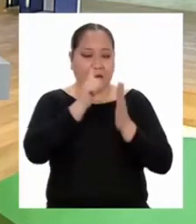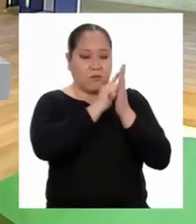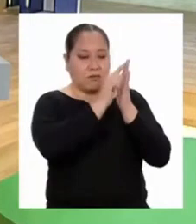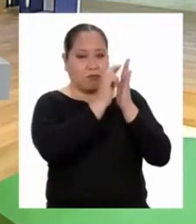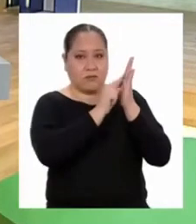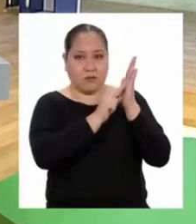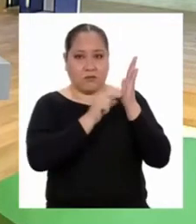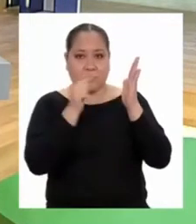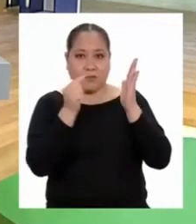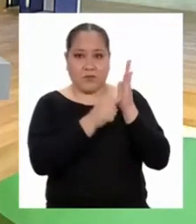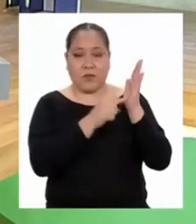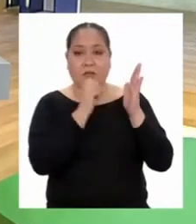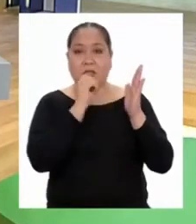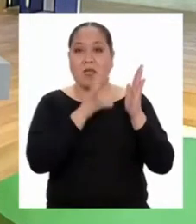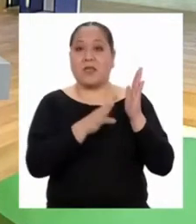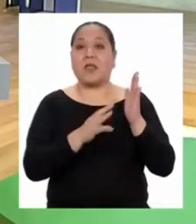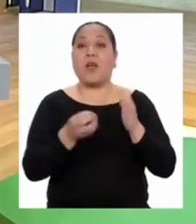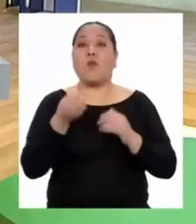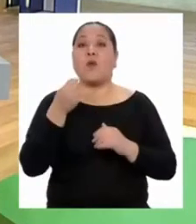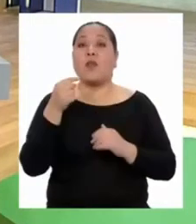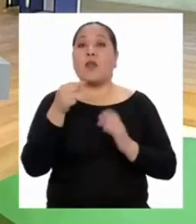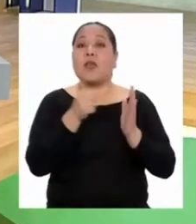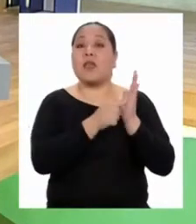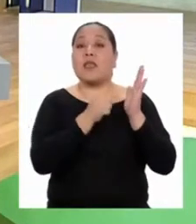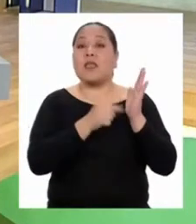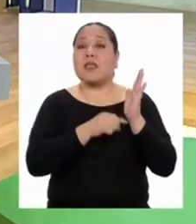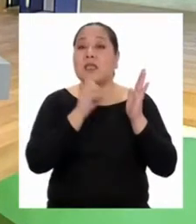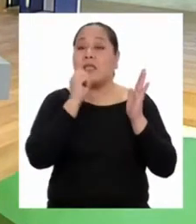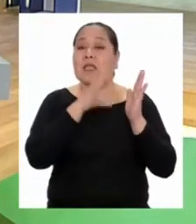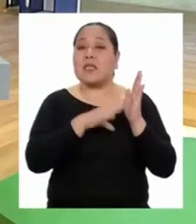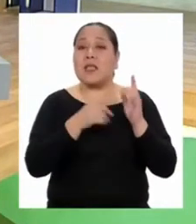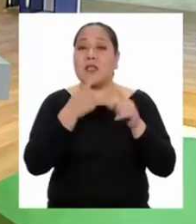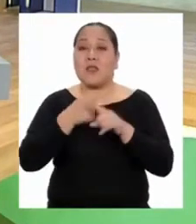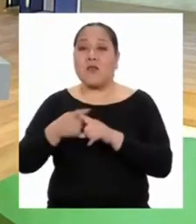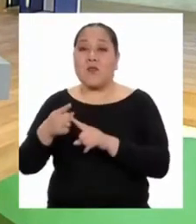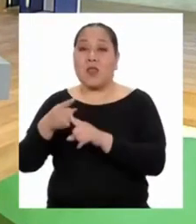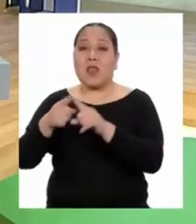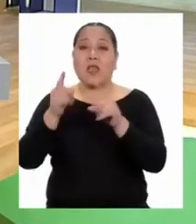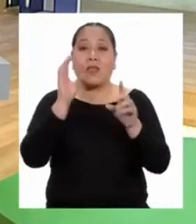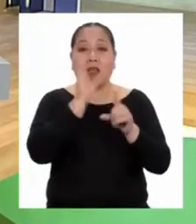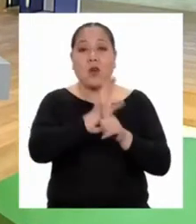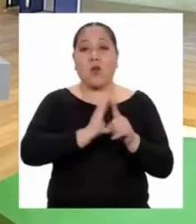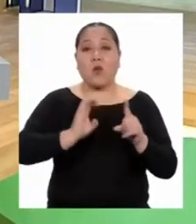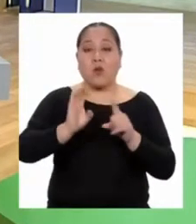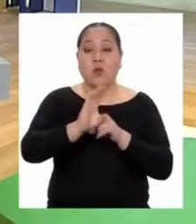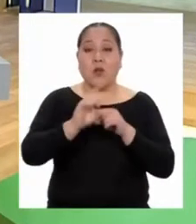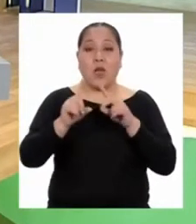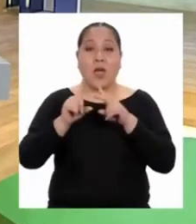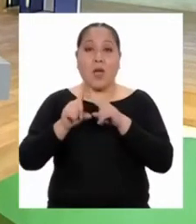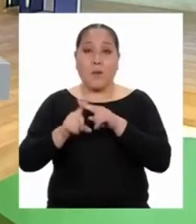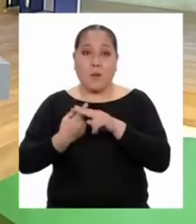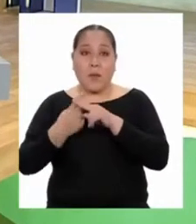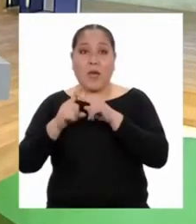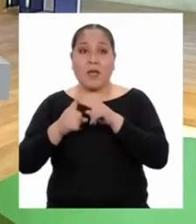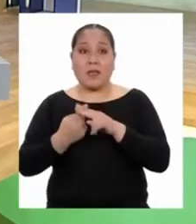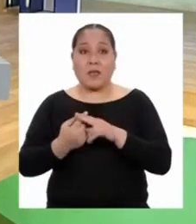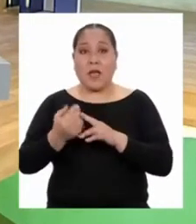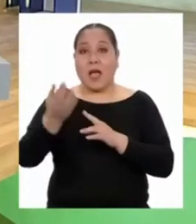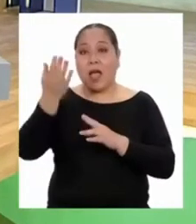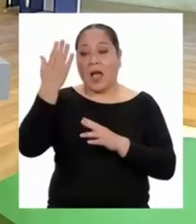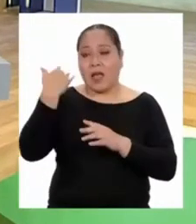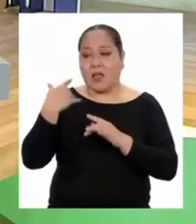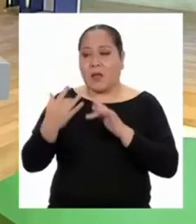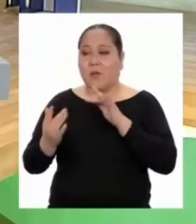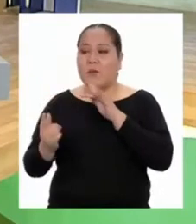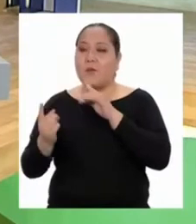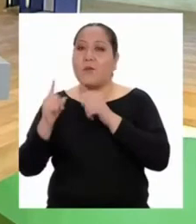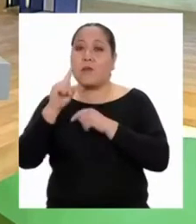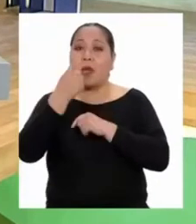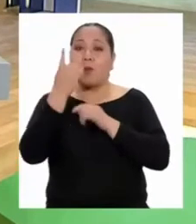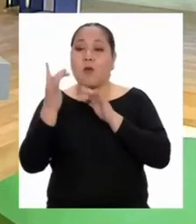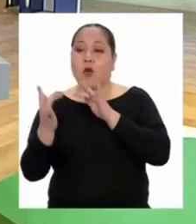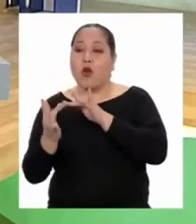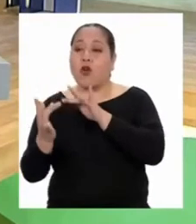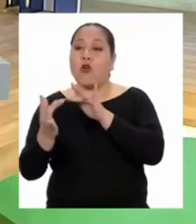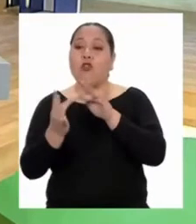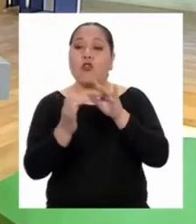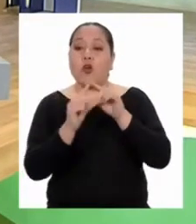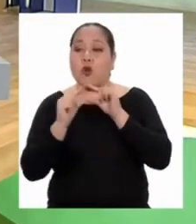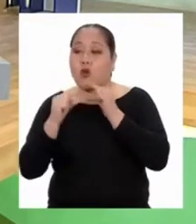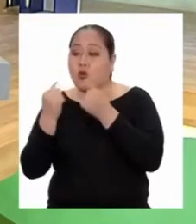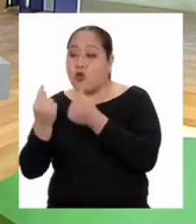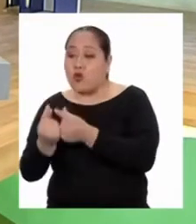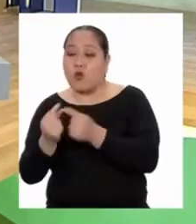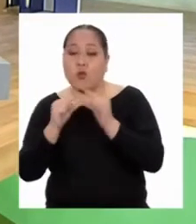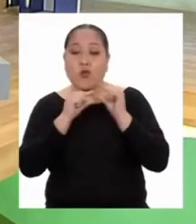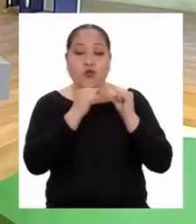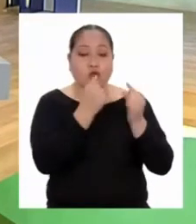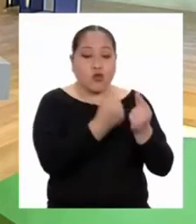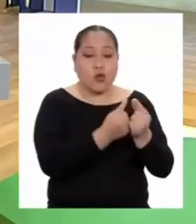dice, porque señala que la diversidad cultural se origina desde los primeros contactos entre los grupos de los